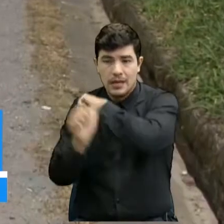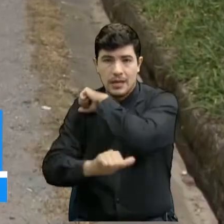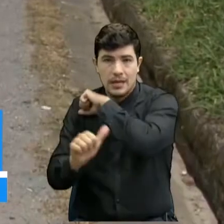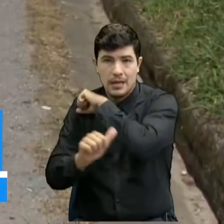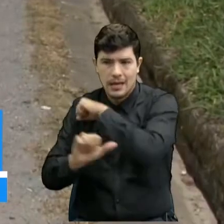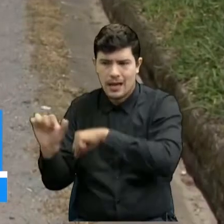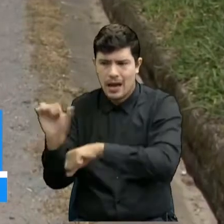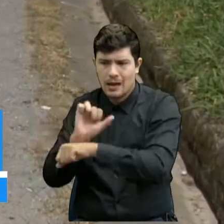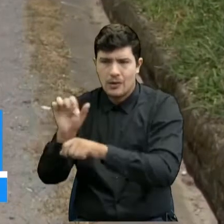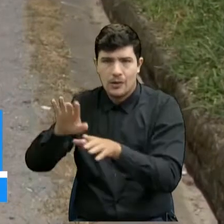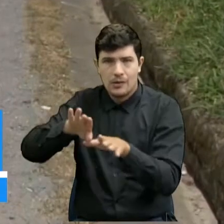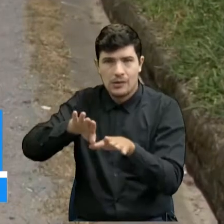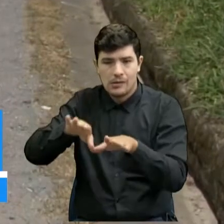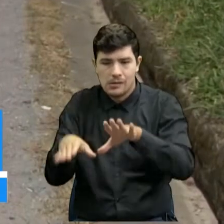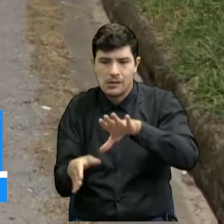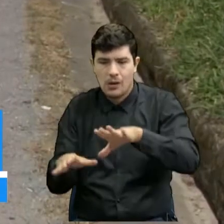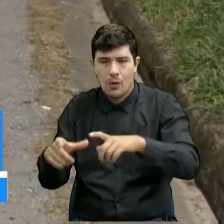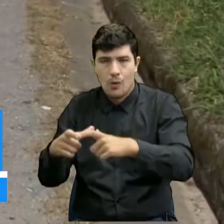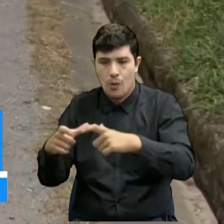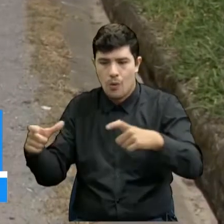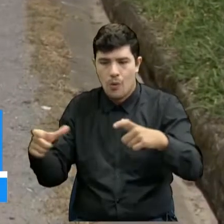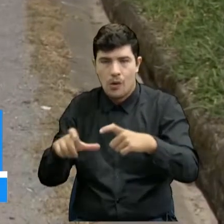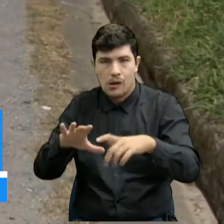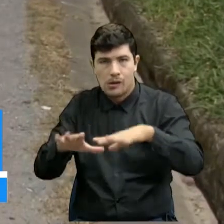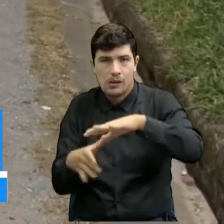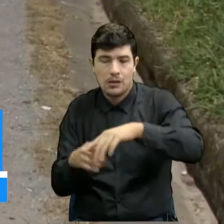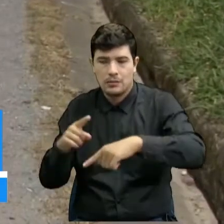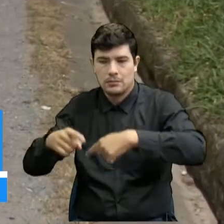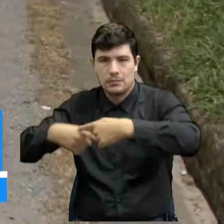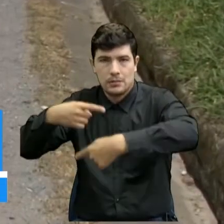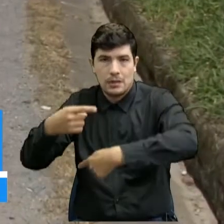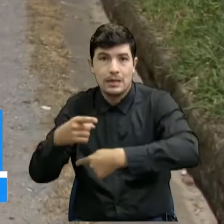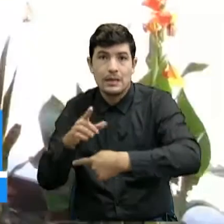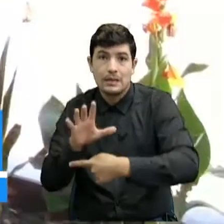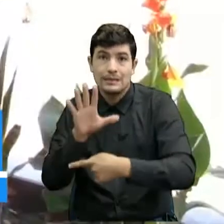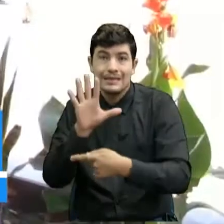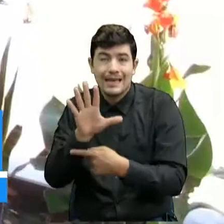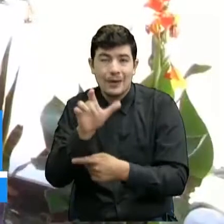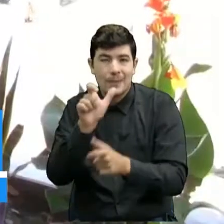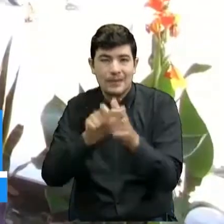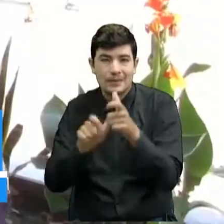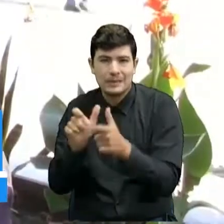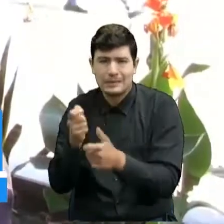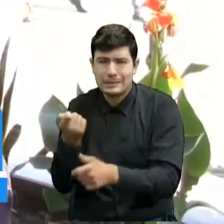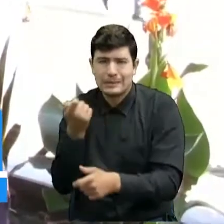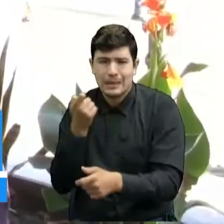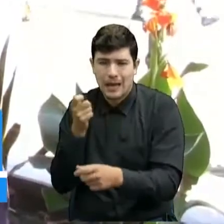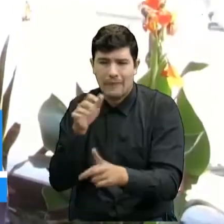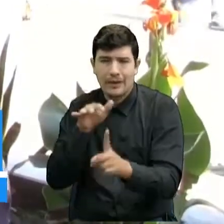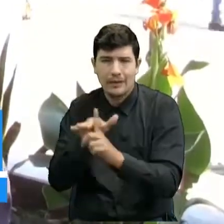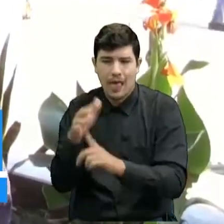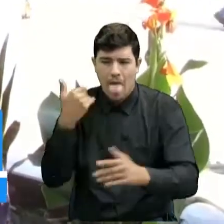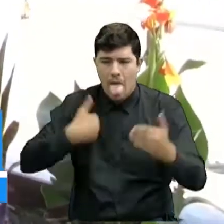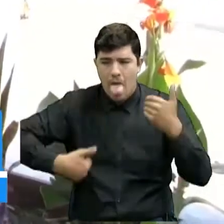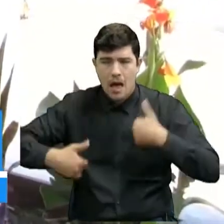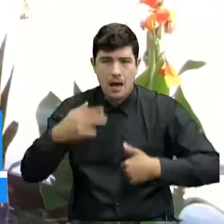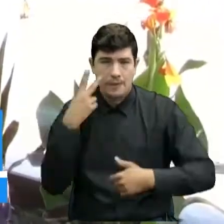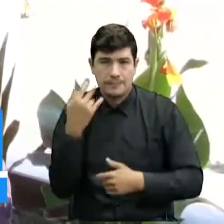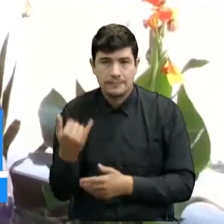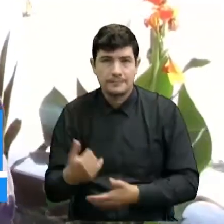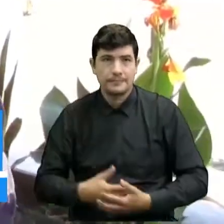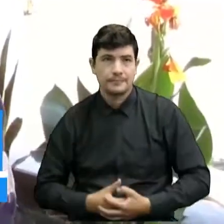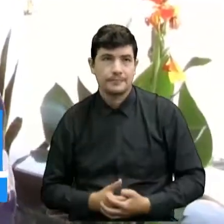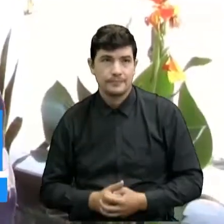una alcantarilla, dejando como saldo a 5 personas heridas. Una camioneta se salió de la vía y se fue entre